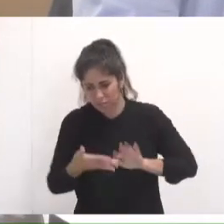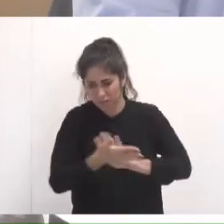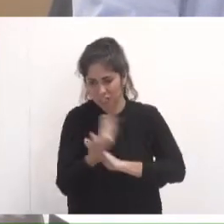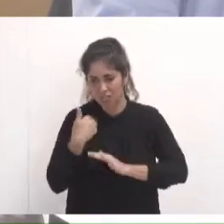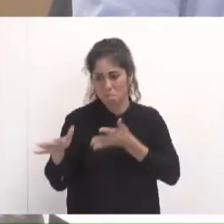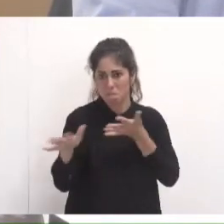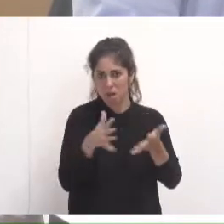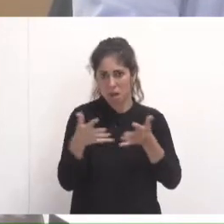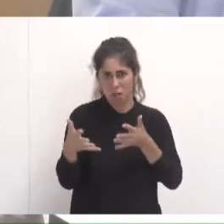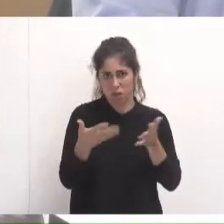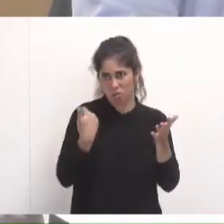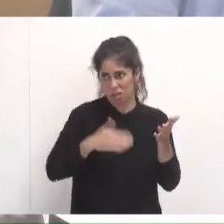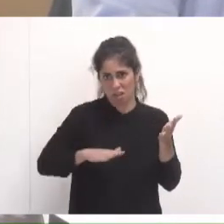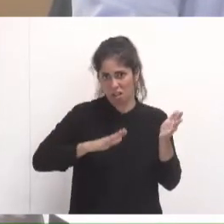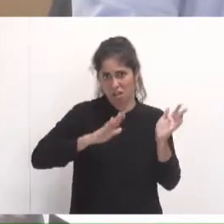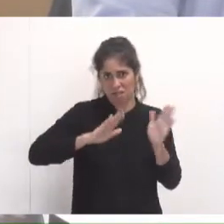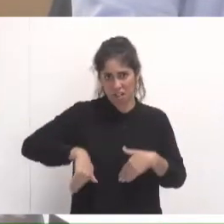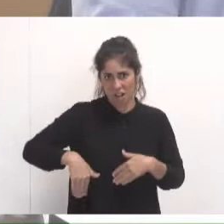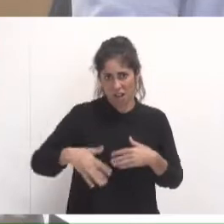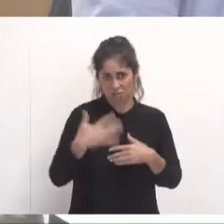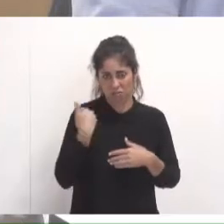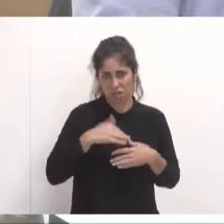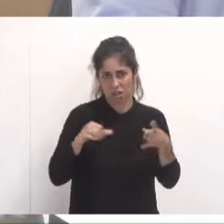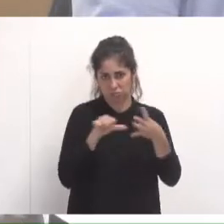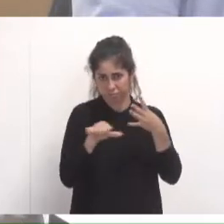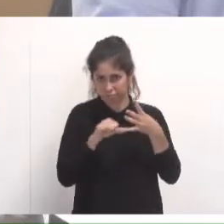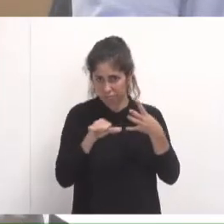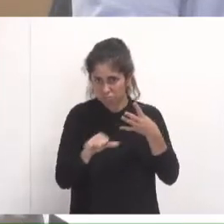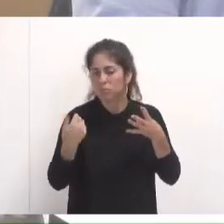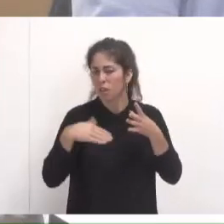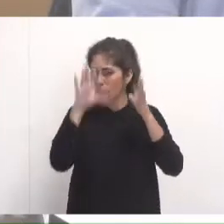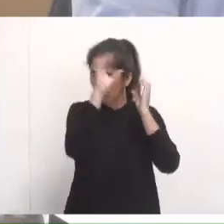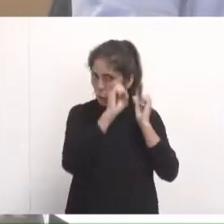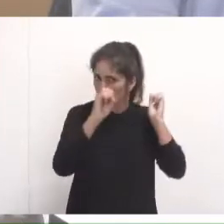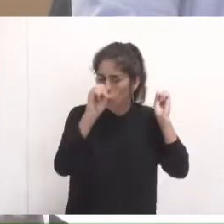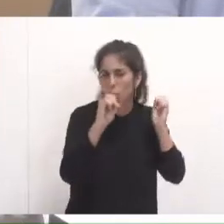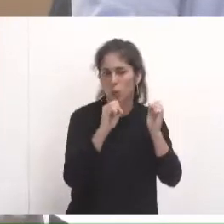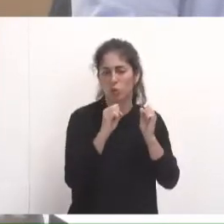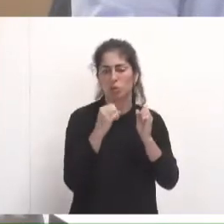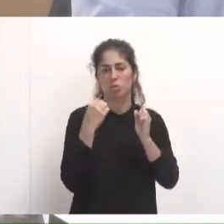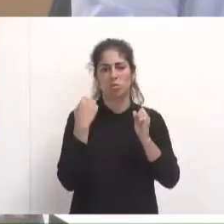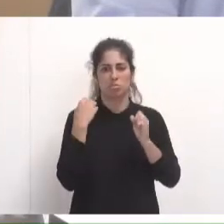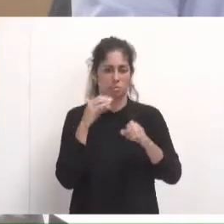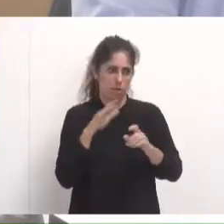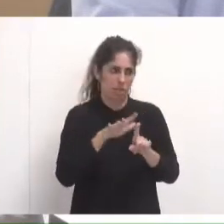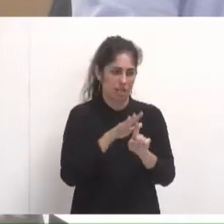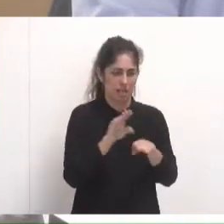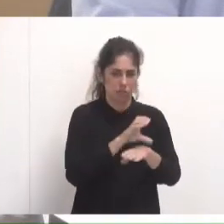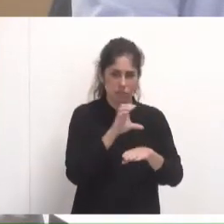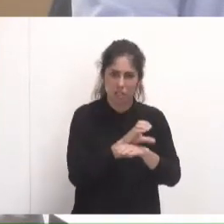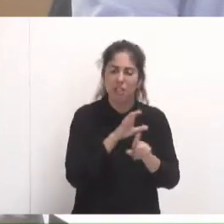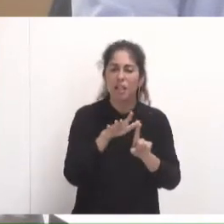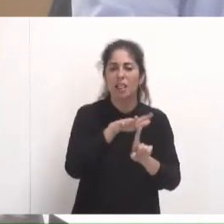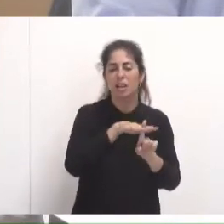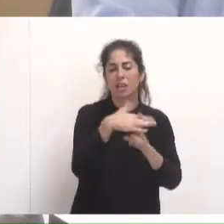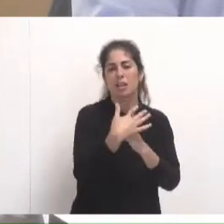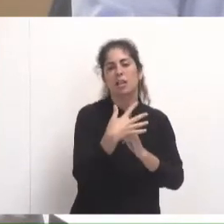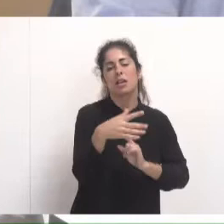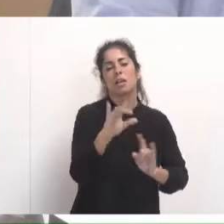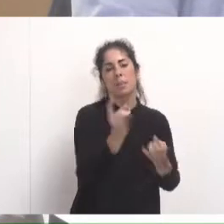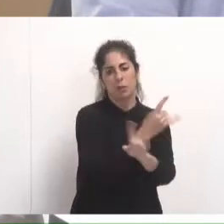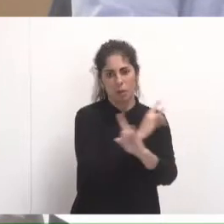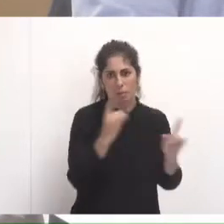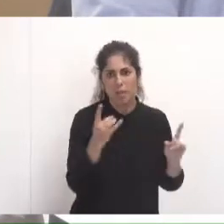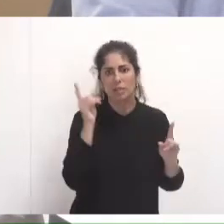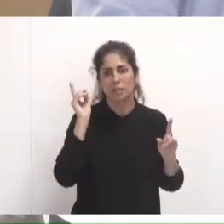estamos a finales de marzo, ya está la hoja divulgadora por parte del área de Medio Ambiente, ya está el protocolo de actuación por parte del área de Agricultura del Cabildo de Tenerife, y